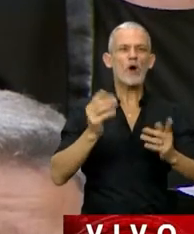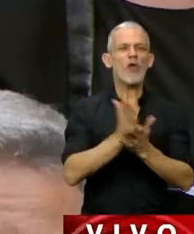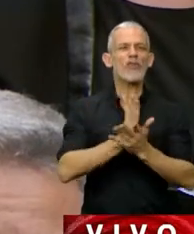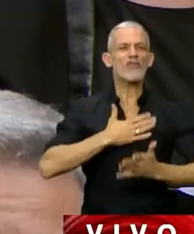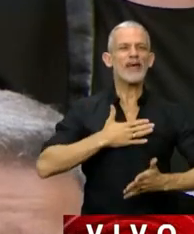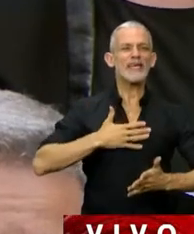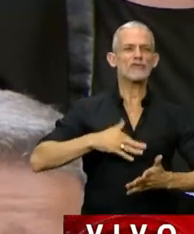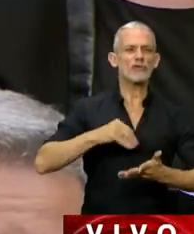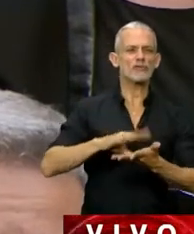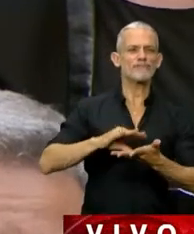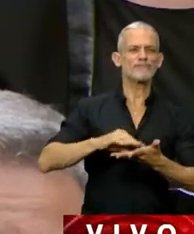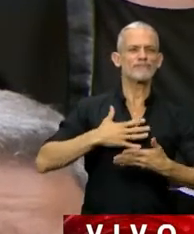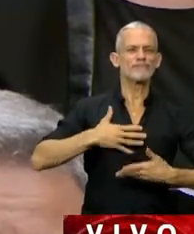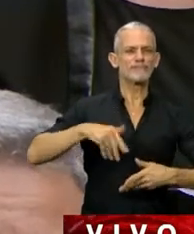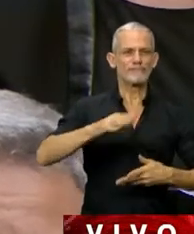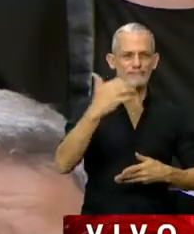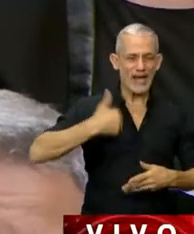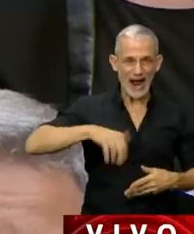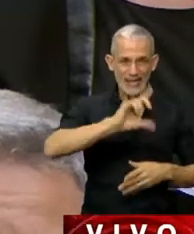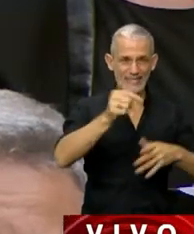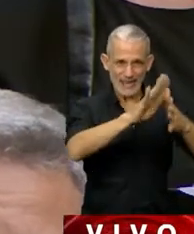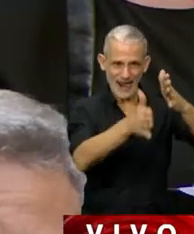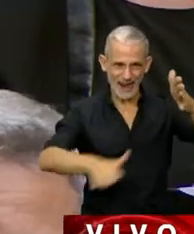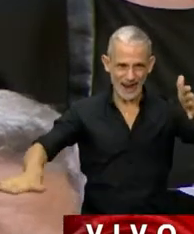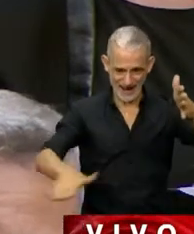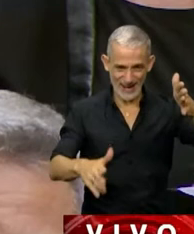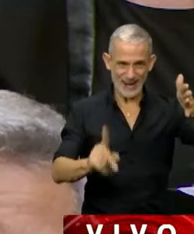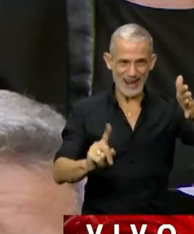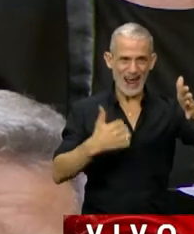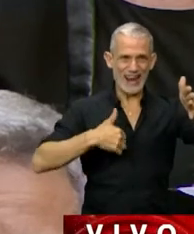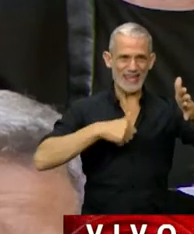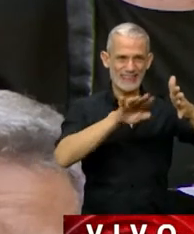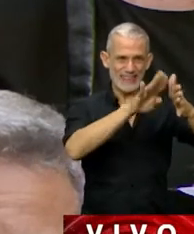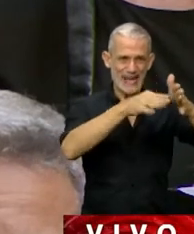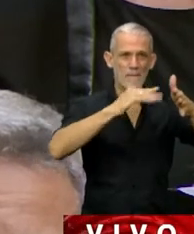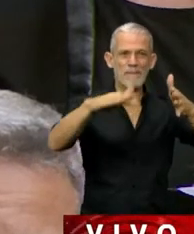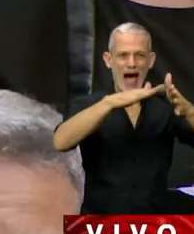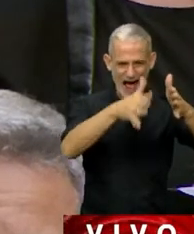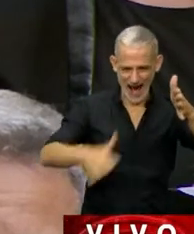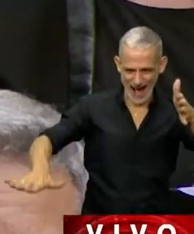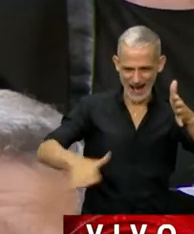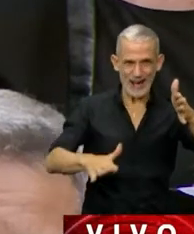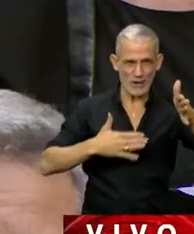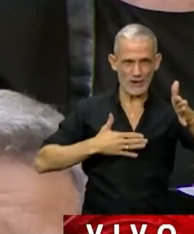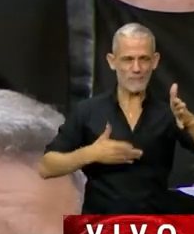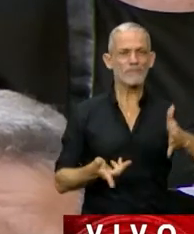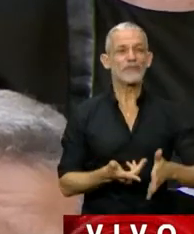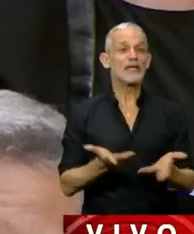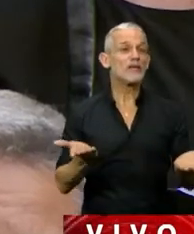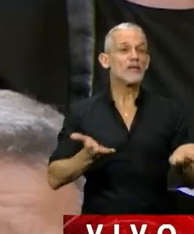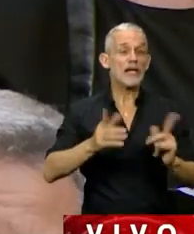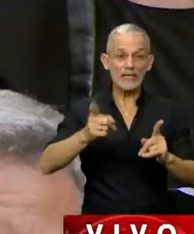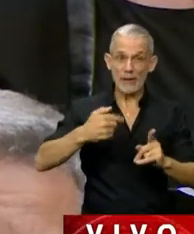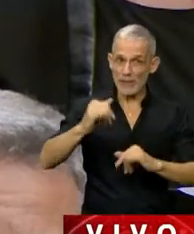derechos de soberanía sobre la plataforma continental argentina. Pero quiero decirle también